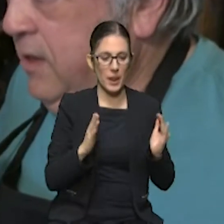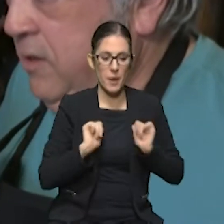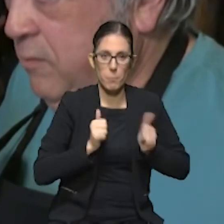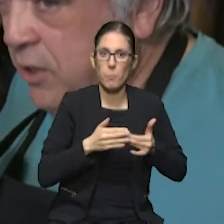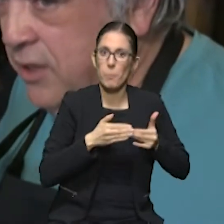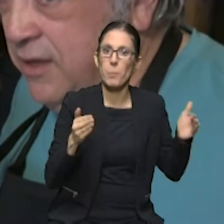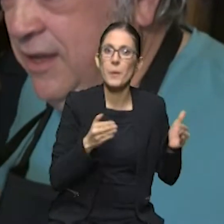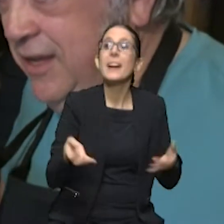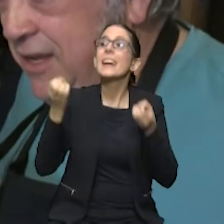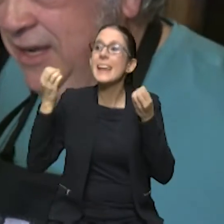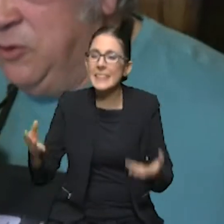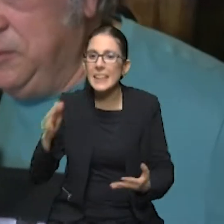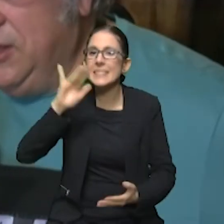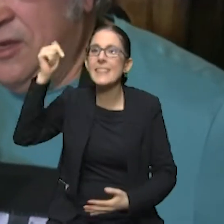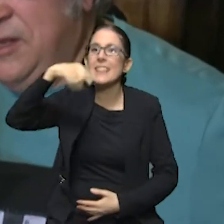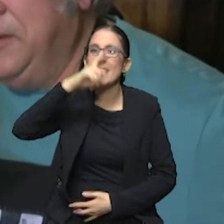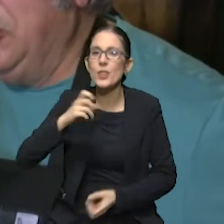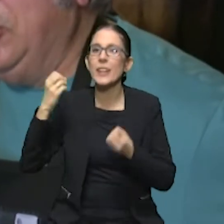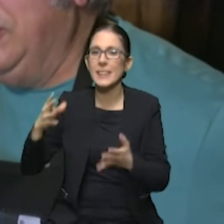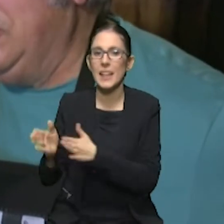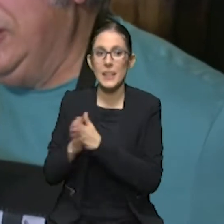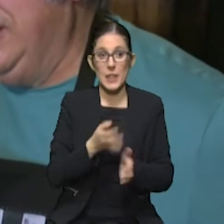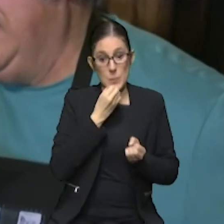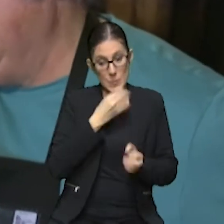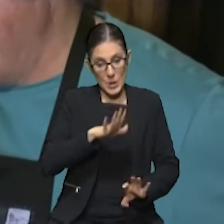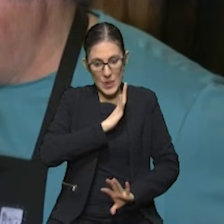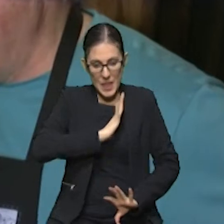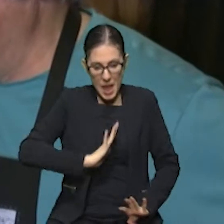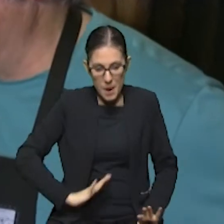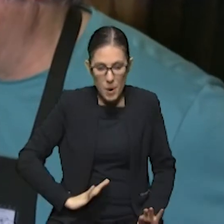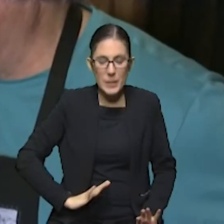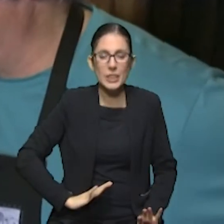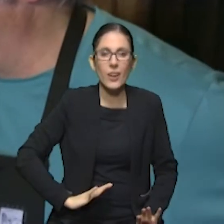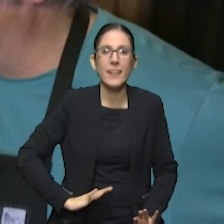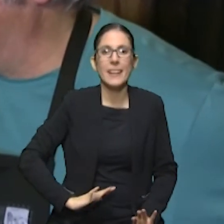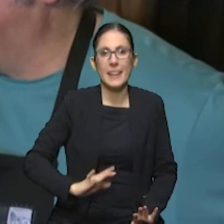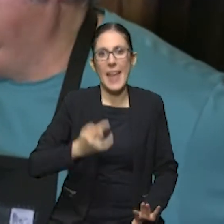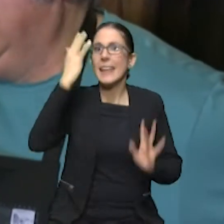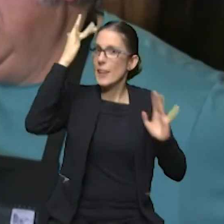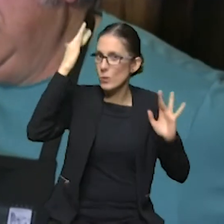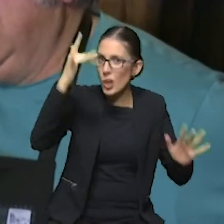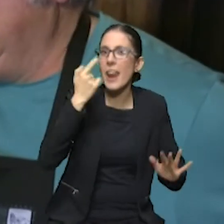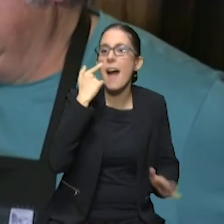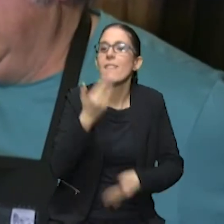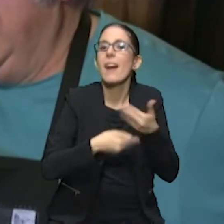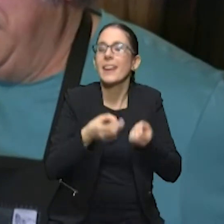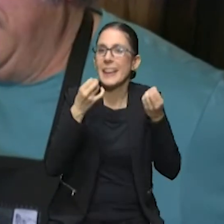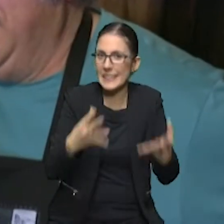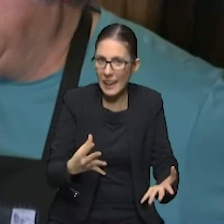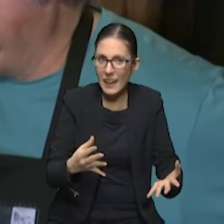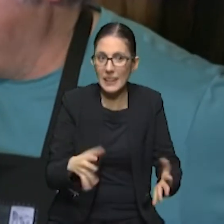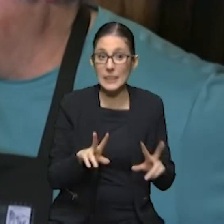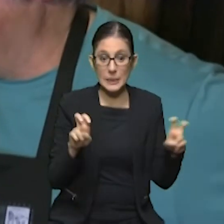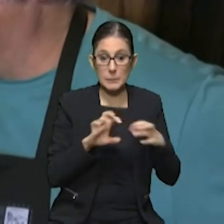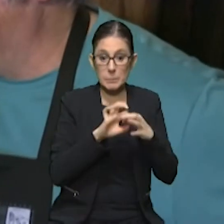año? Bueno, iremos viendo, de momento, con ilusión, un nuevo año más. Y, en cuanto a la